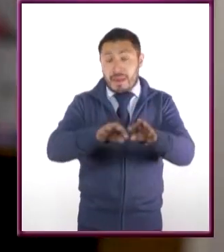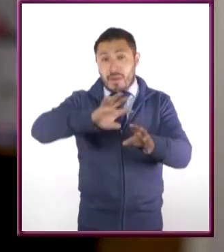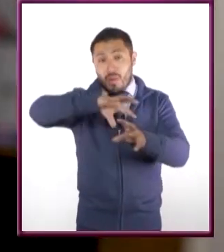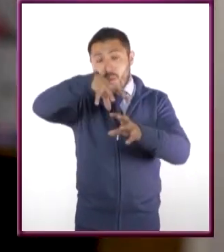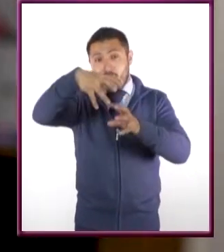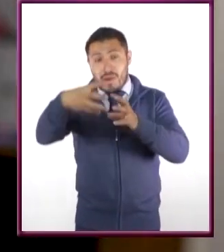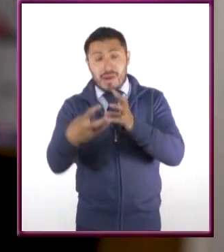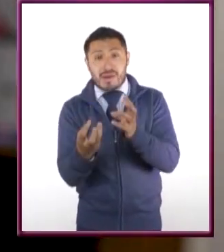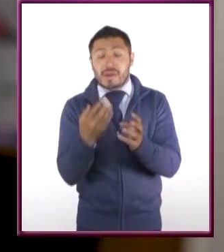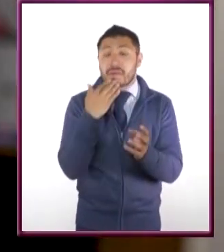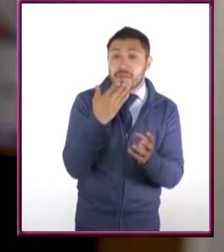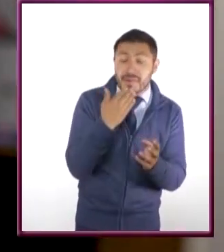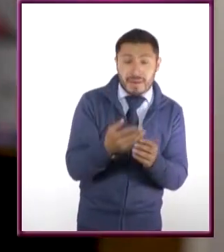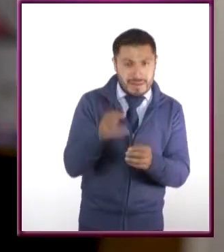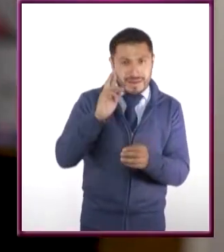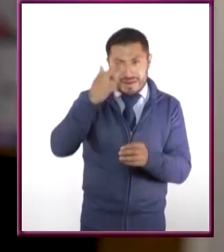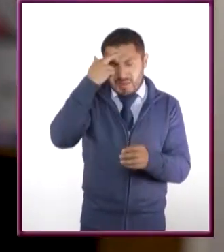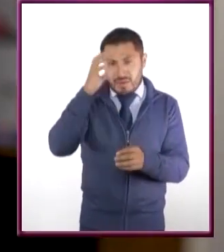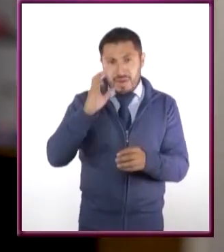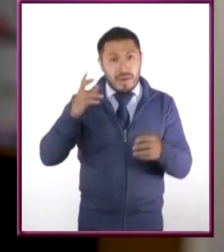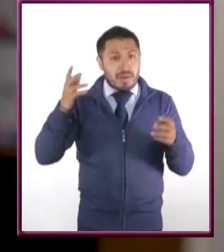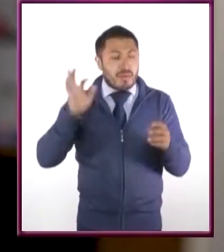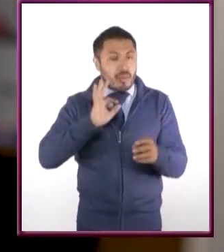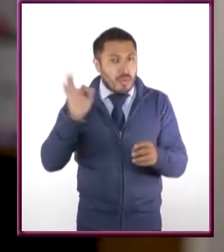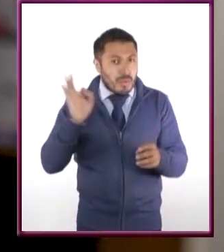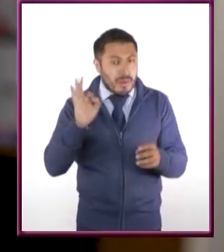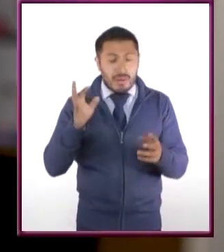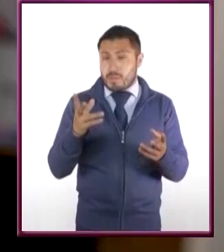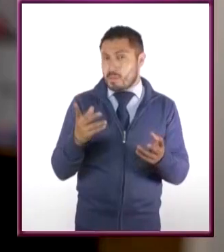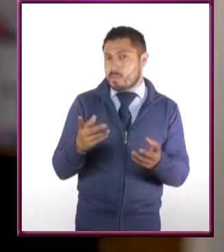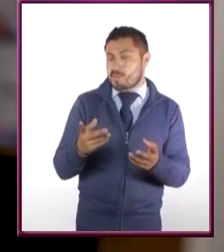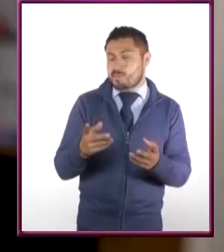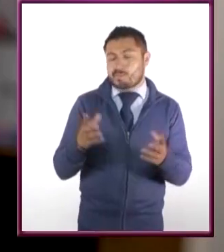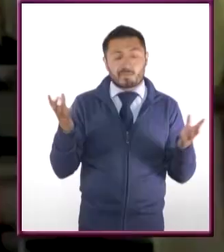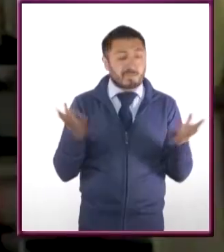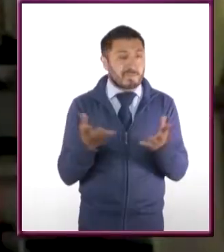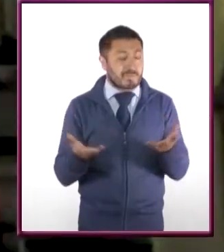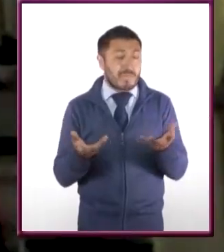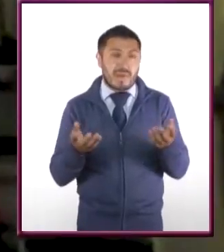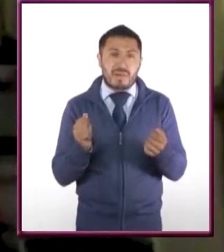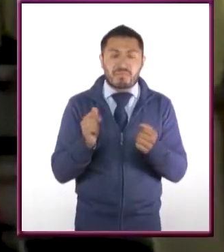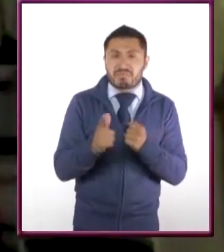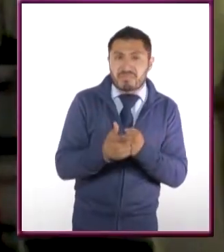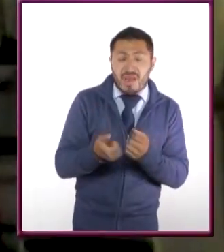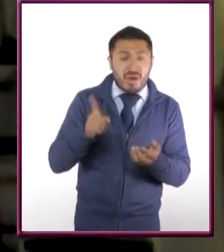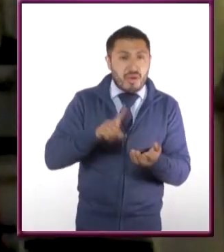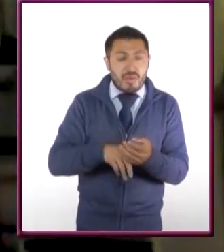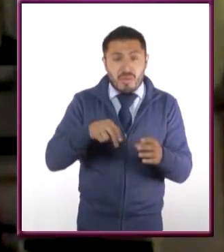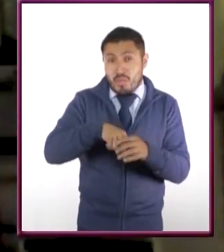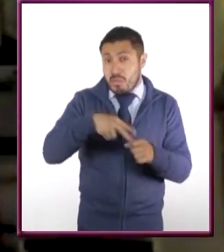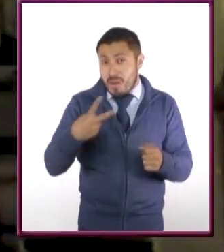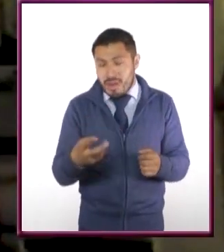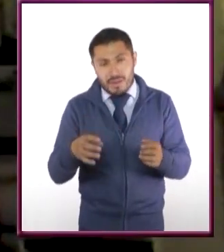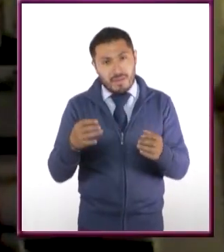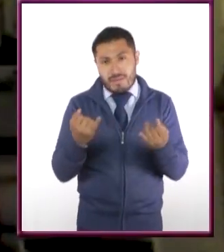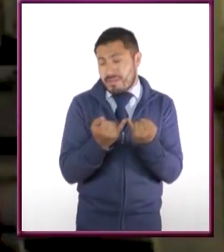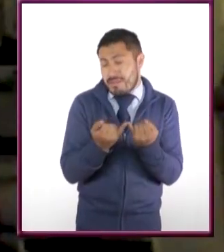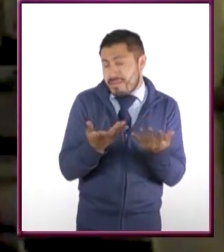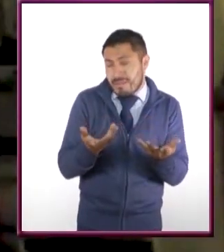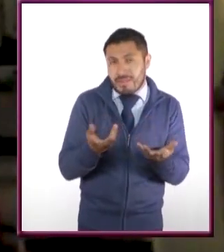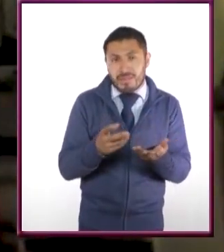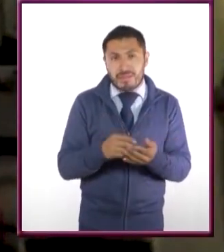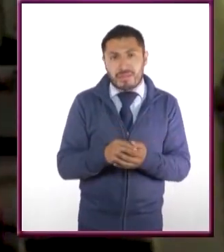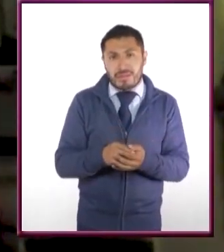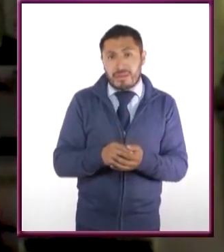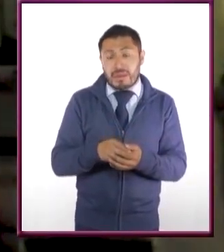que imaginar que cuando uno fabrica una figura que por dentro es hueca, como es el caso de un submarino,